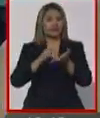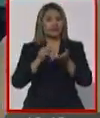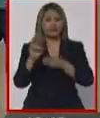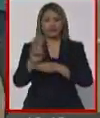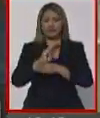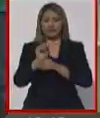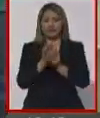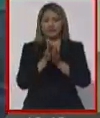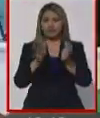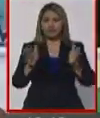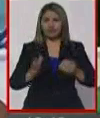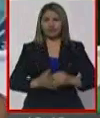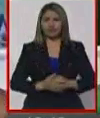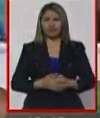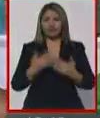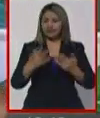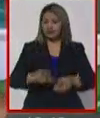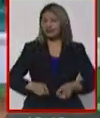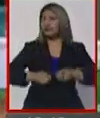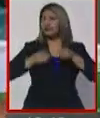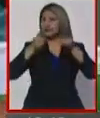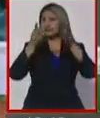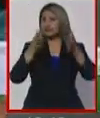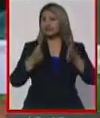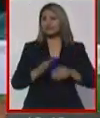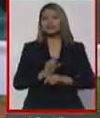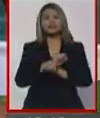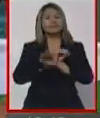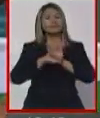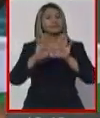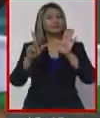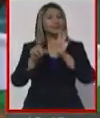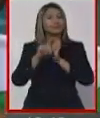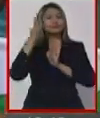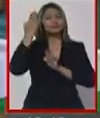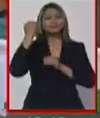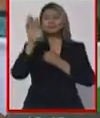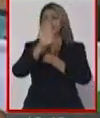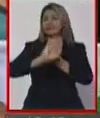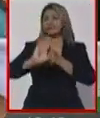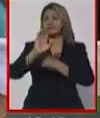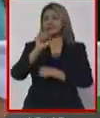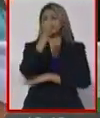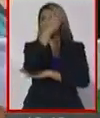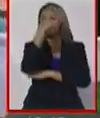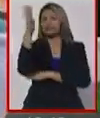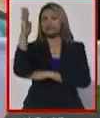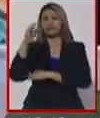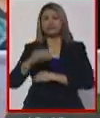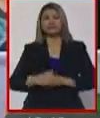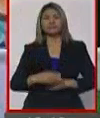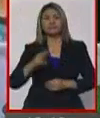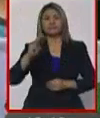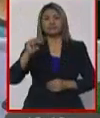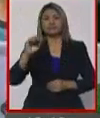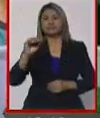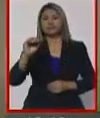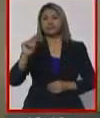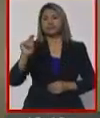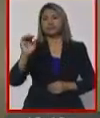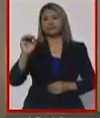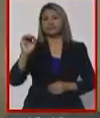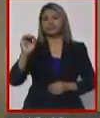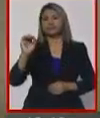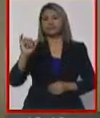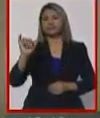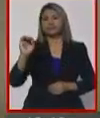del Ministerio Público. Fuimos denunciados injustamente por querer defender un motoyoé, un árbol histórico, un árbol nativo